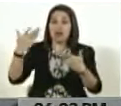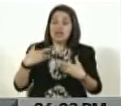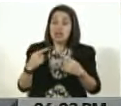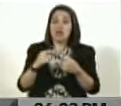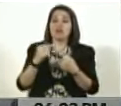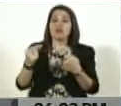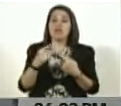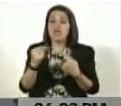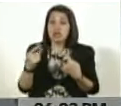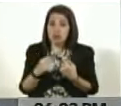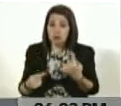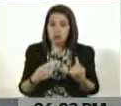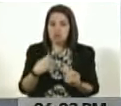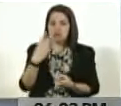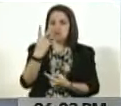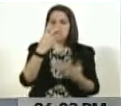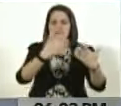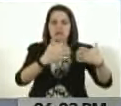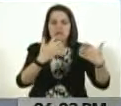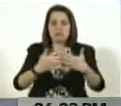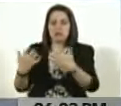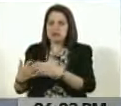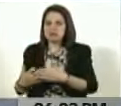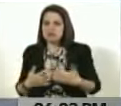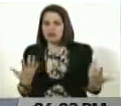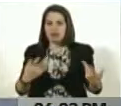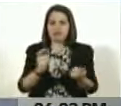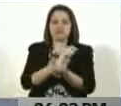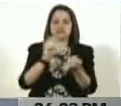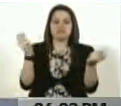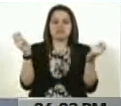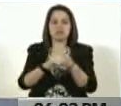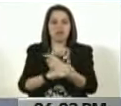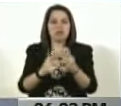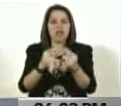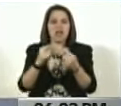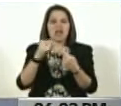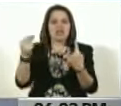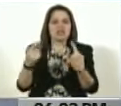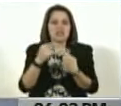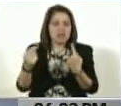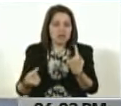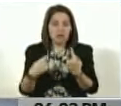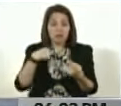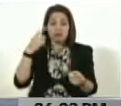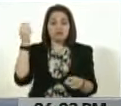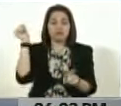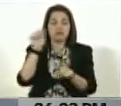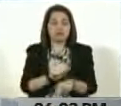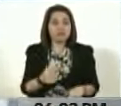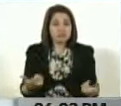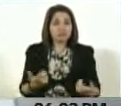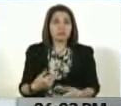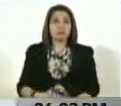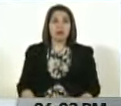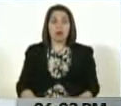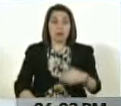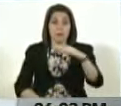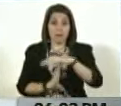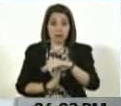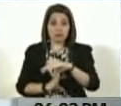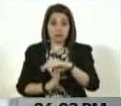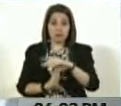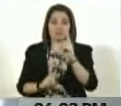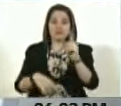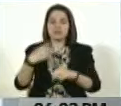da a cuatro transnacionales que monopolizan la transformación del trigo. Allí es donde hay que dar el golpe. Bueno, vamos a realizar una pausa y